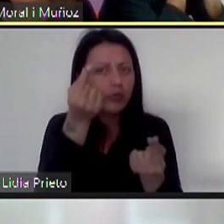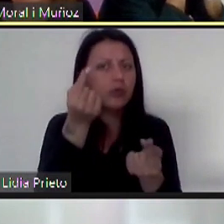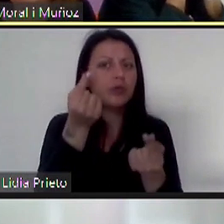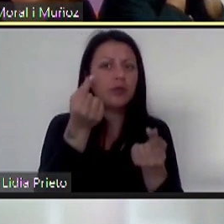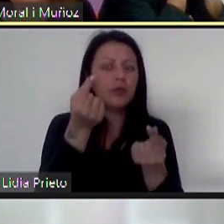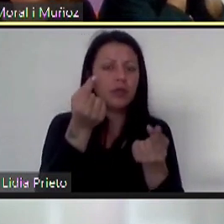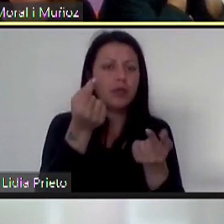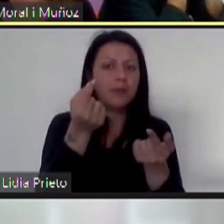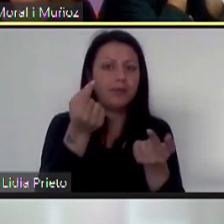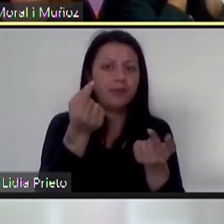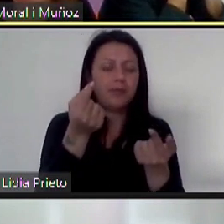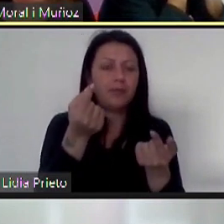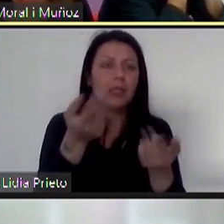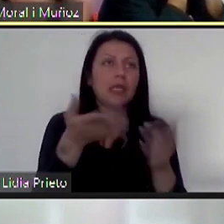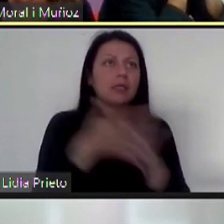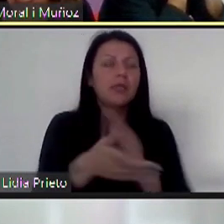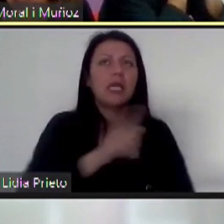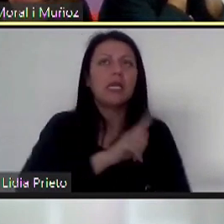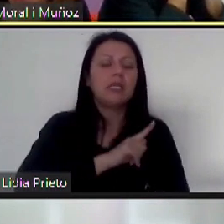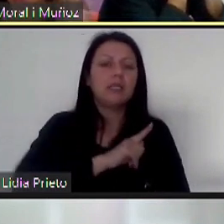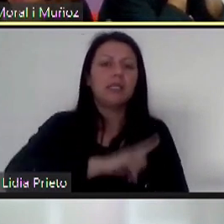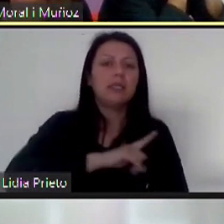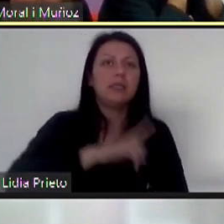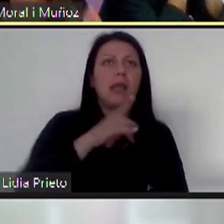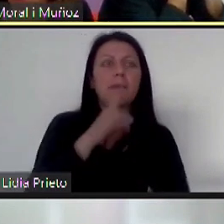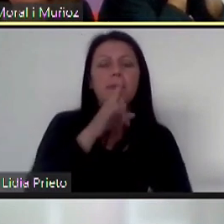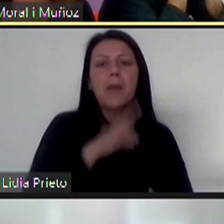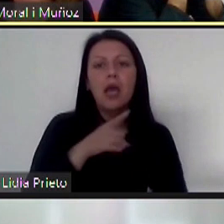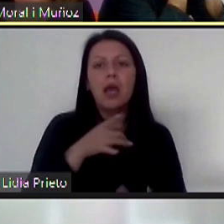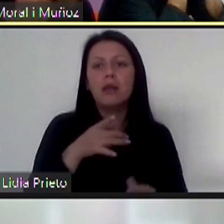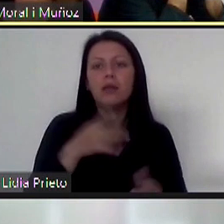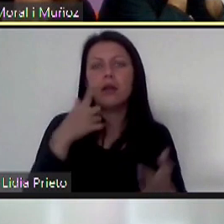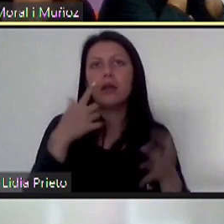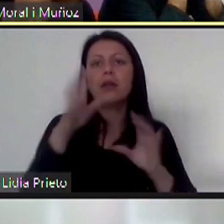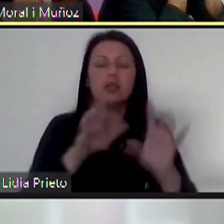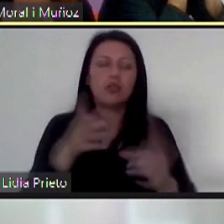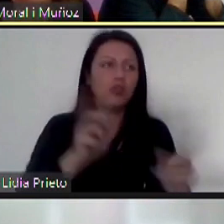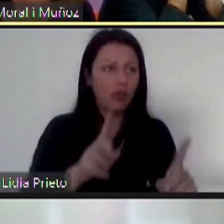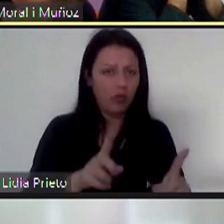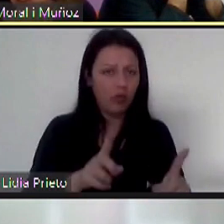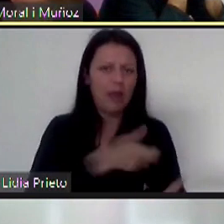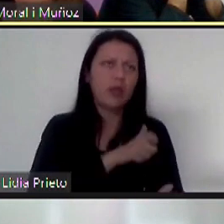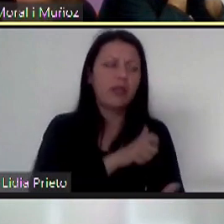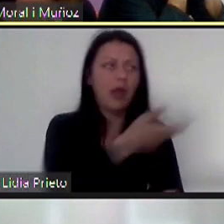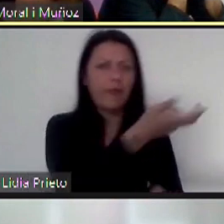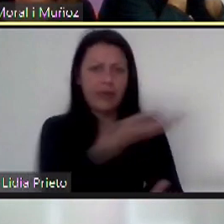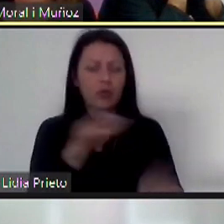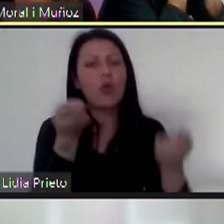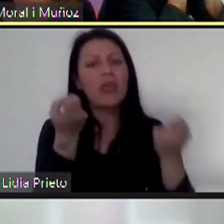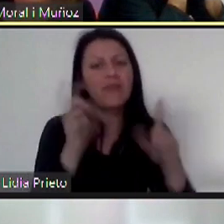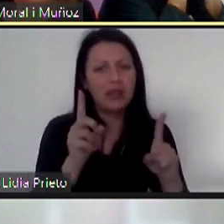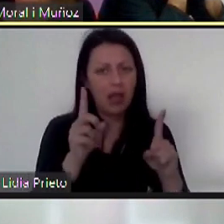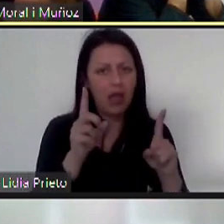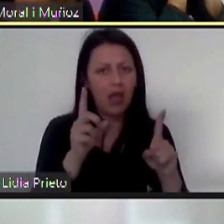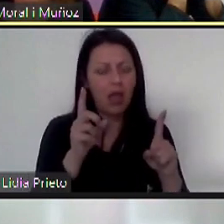encuentre bien la persona, no hay riesgo para nada. Entonces no hace falta ni que se llame a policía ni nada, por favor. Se llama porque es un motivo sanitario. Llamamos a la